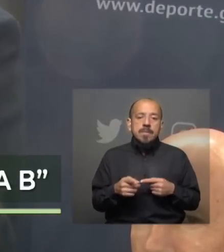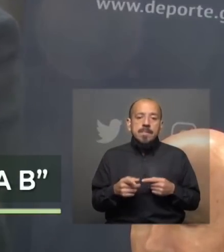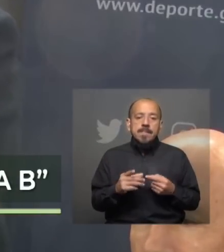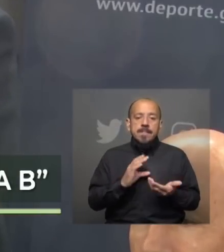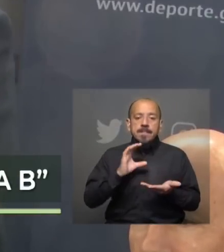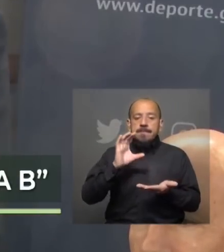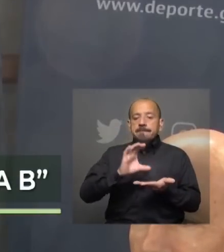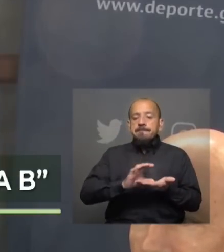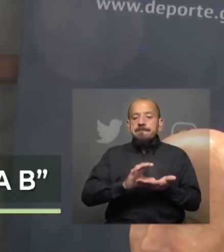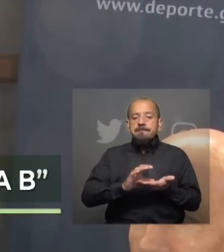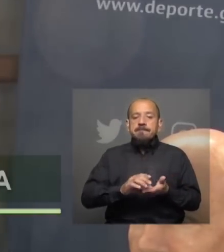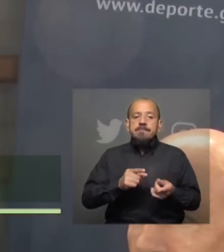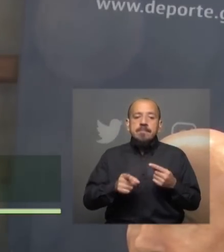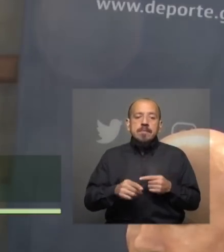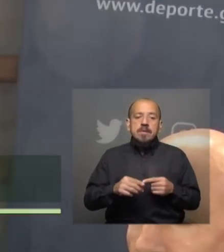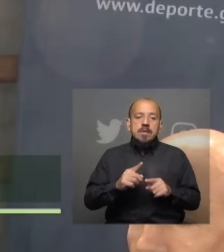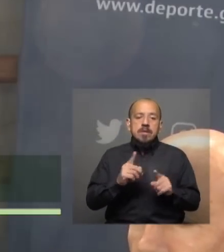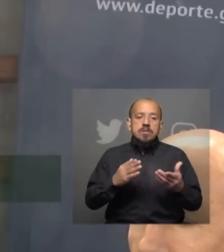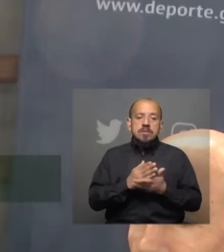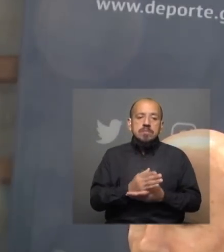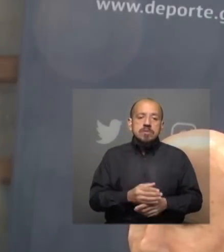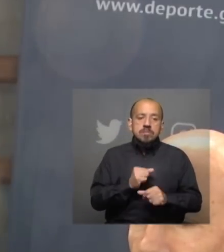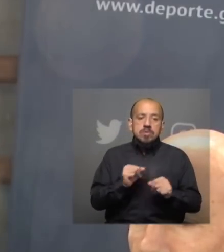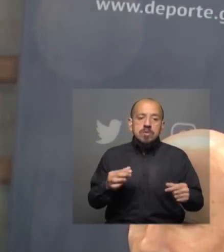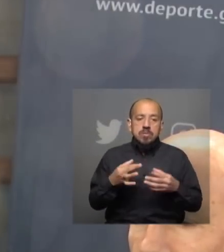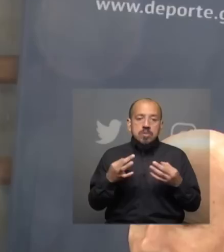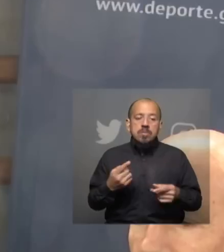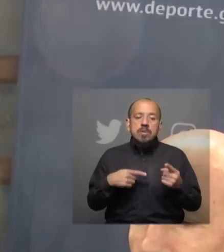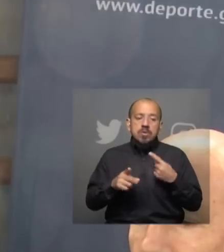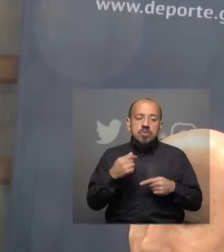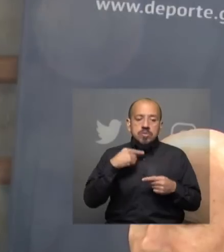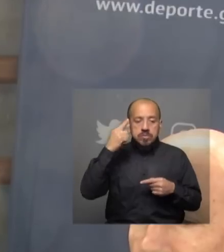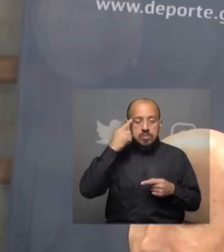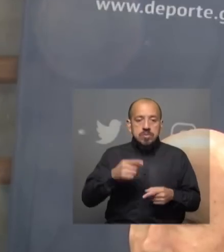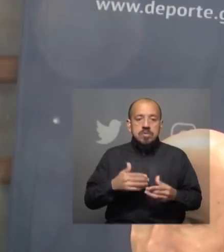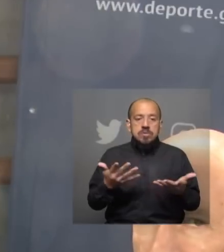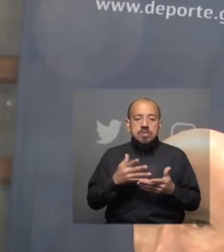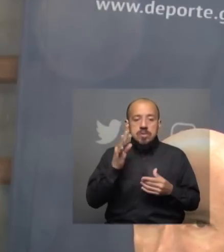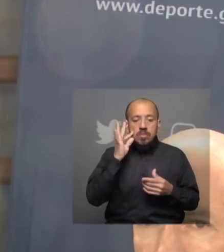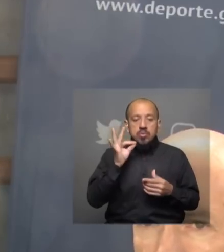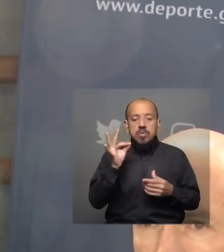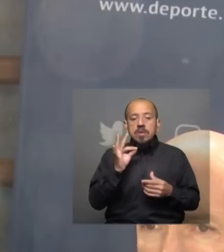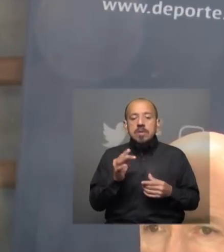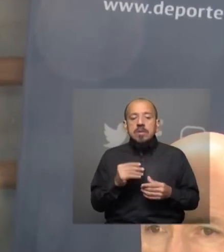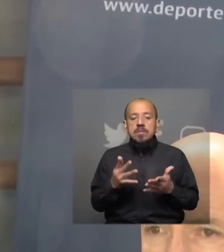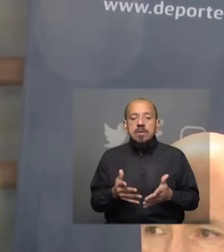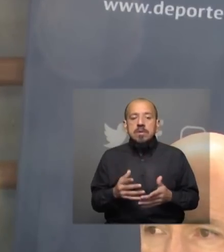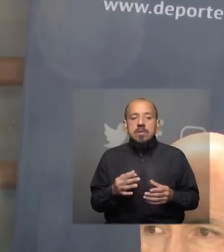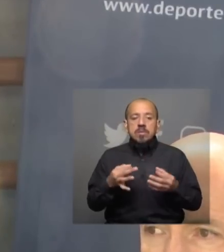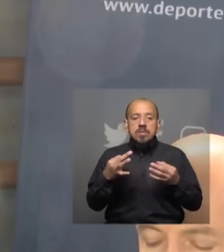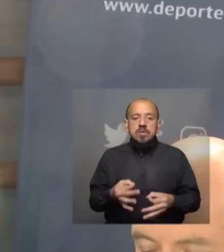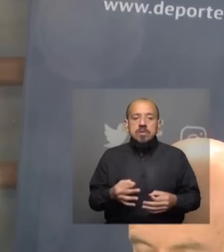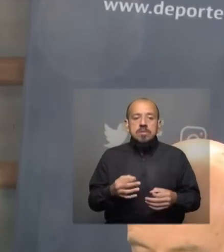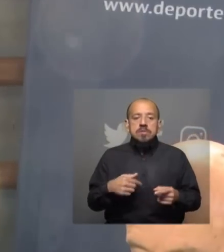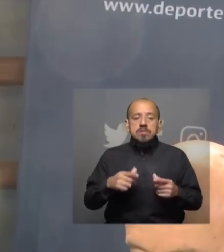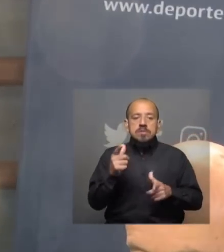son limitados y no siempre se puede cumplir todo pero entendimos que era una linda oportunidad para cumplir el sueño